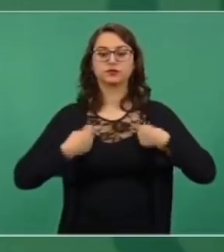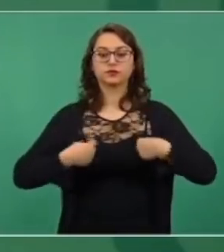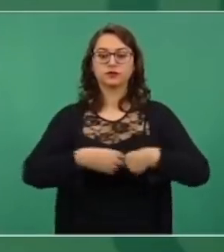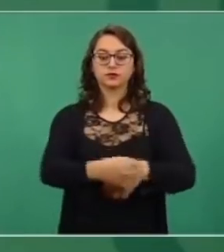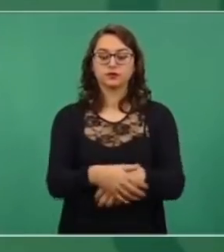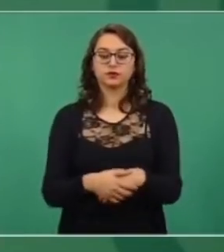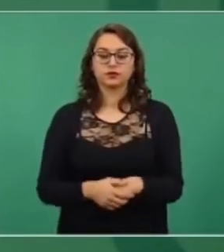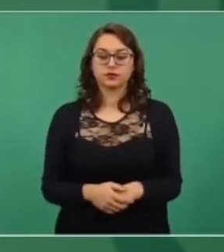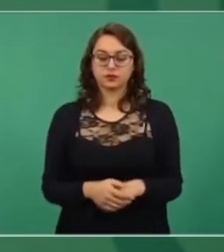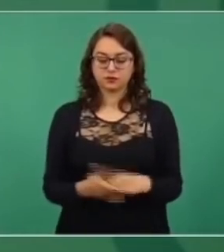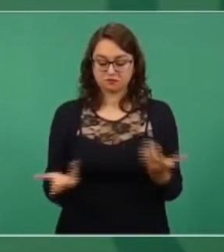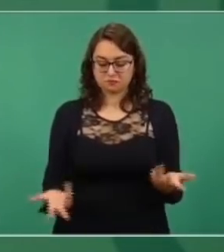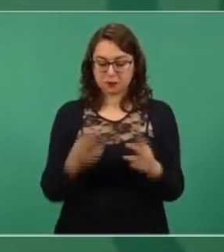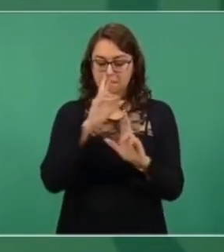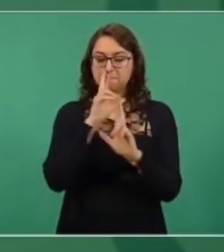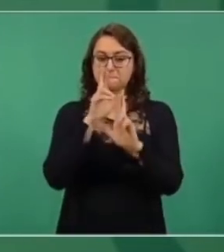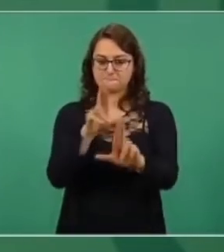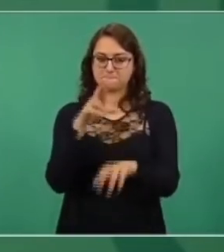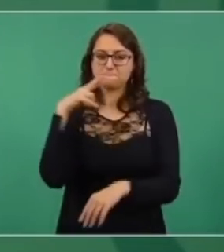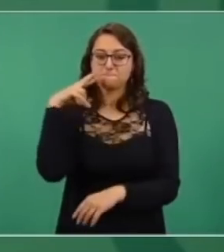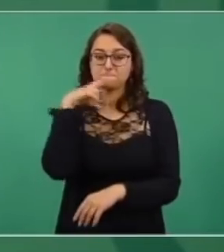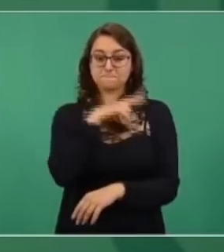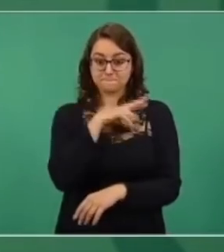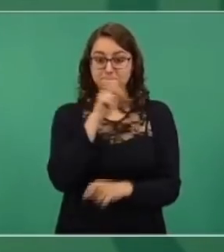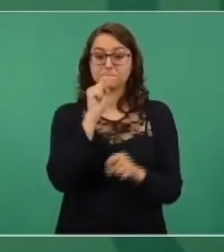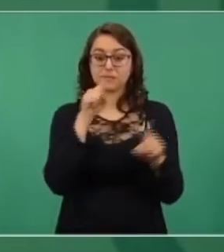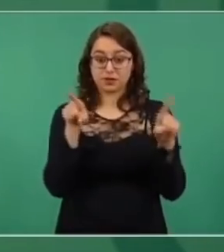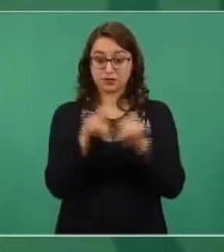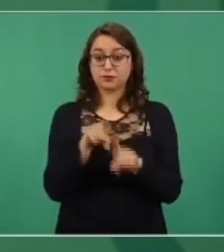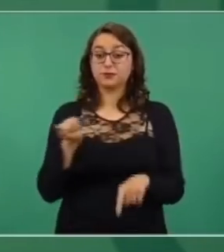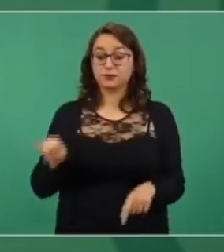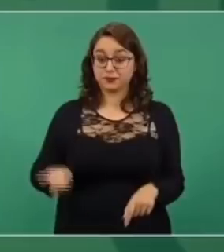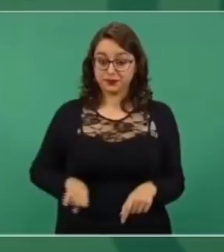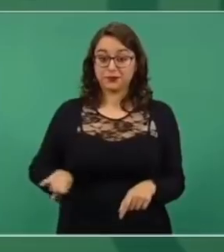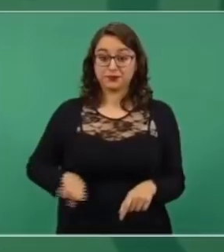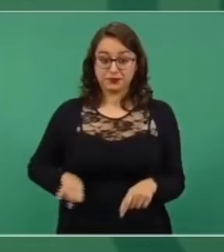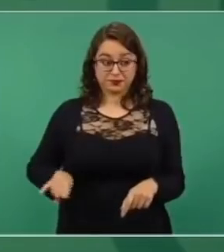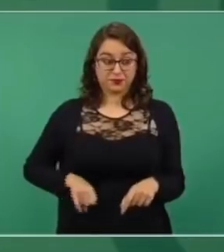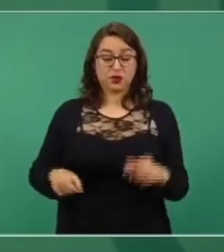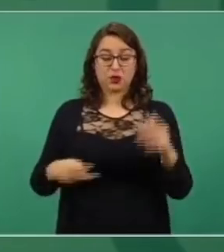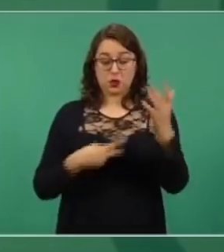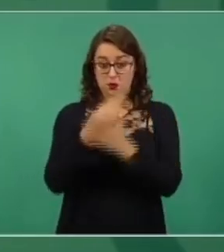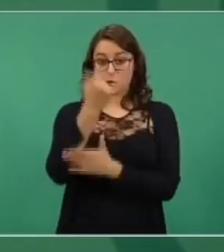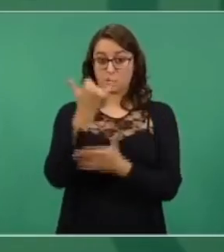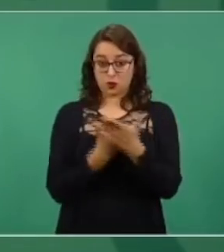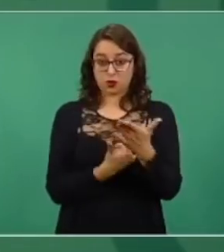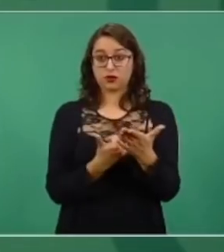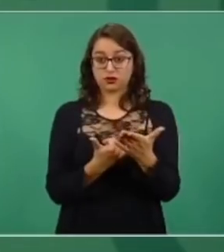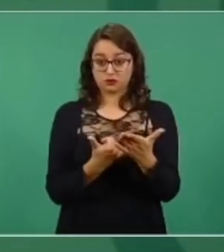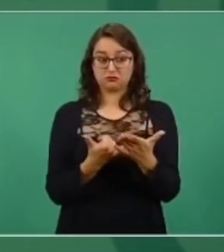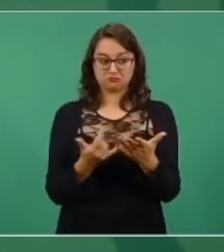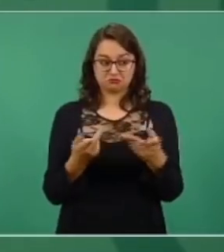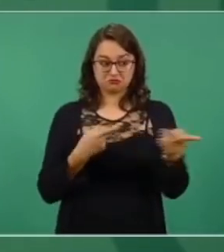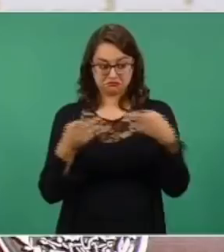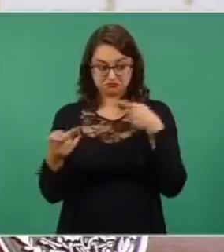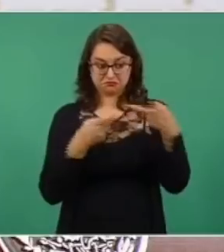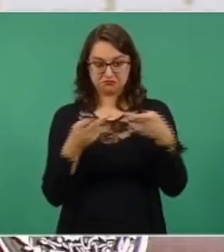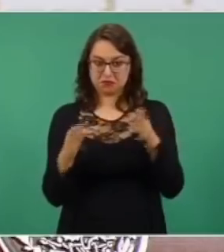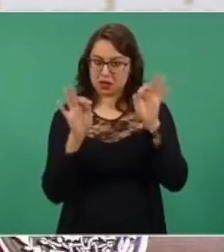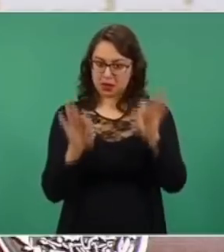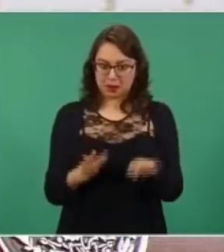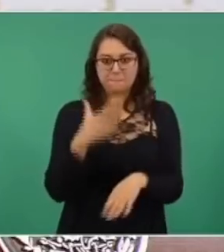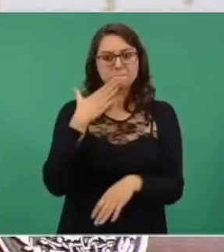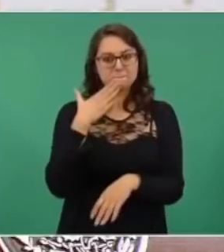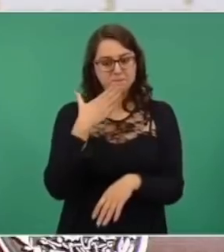sí es muy interesante que se conozca que es un buen plan,